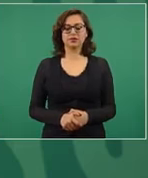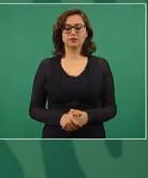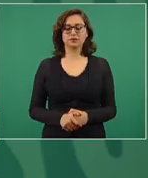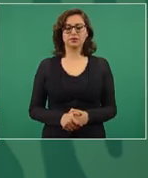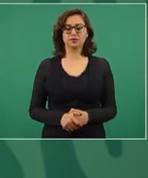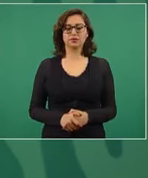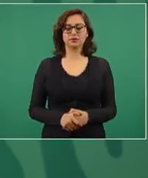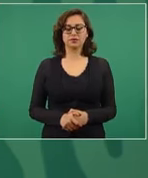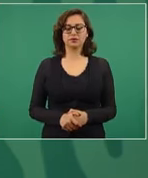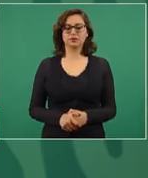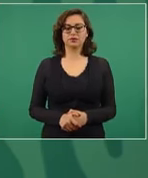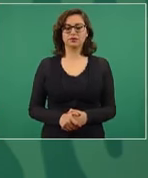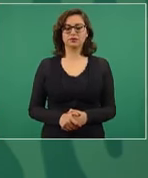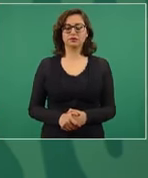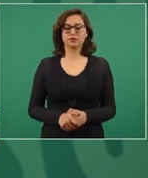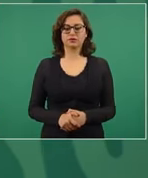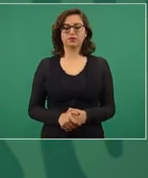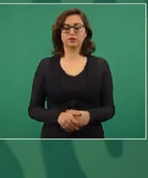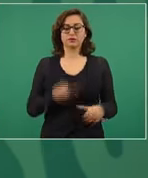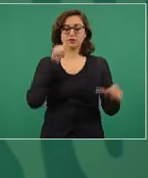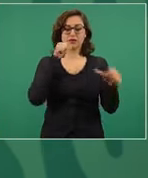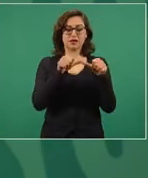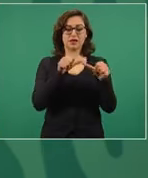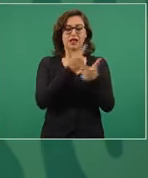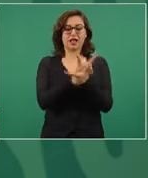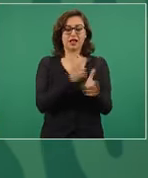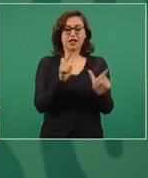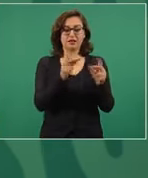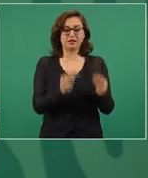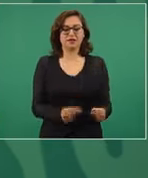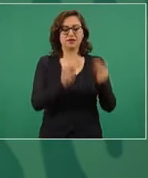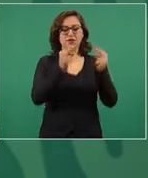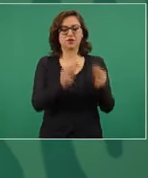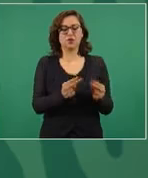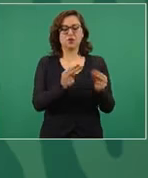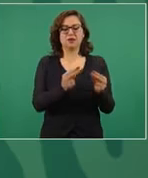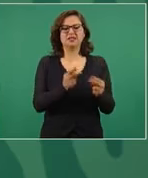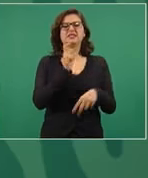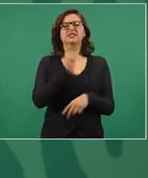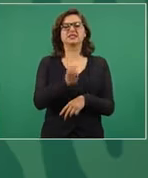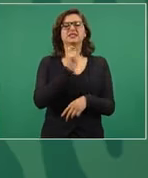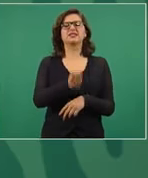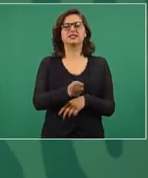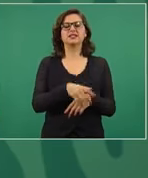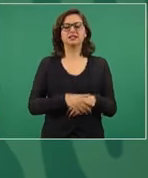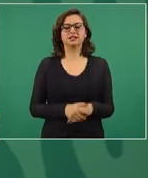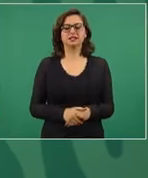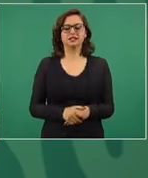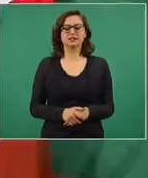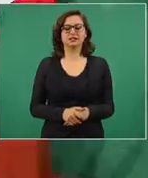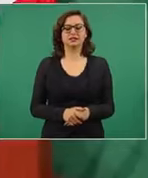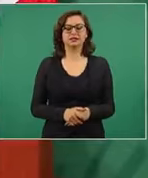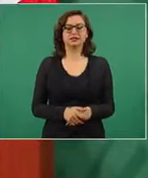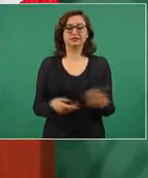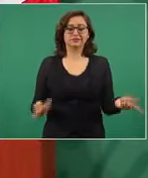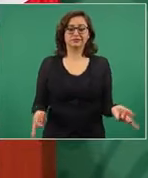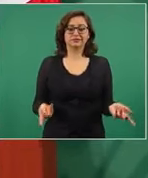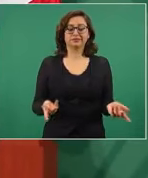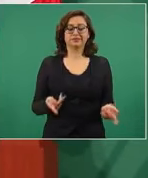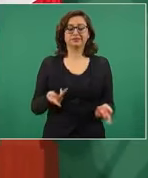el libre mercado, ¿no?, de letras libres? Es como la libertad del zorro en el gallinero.